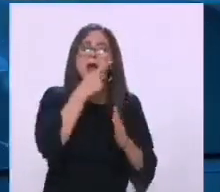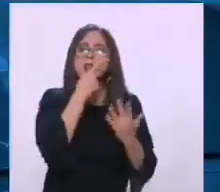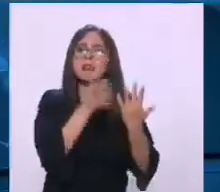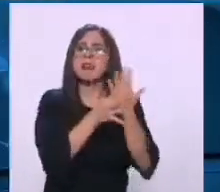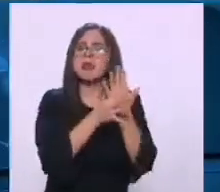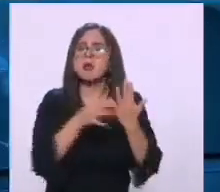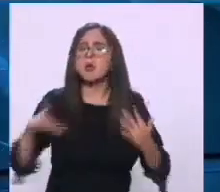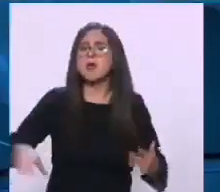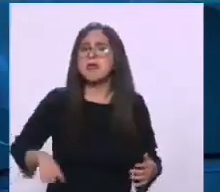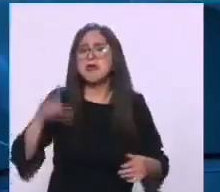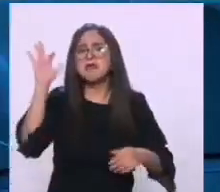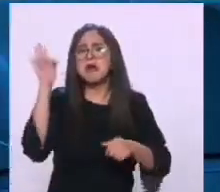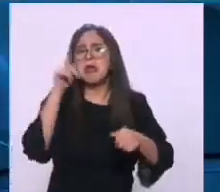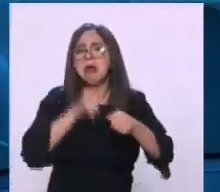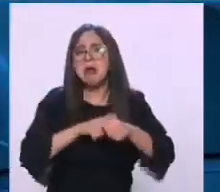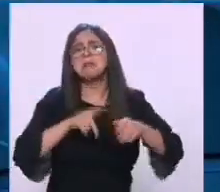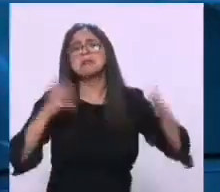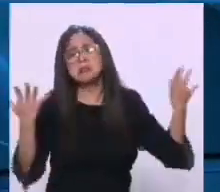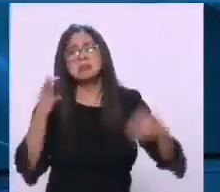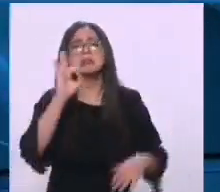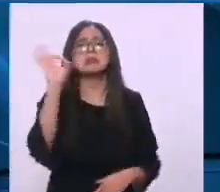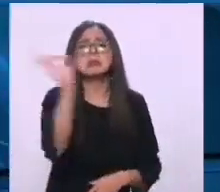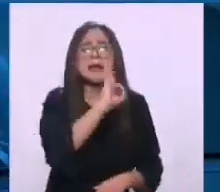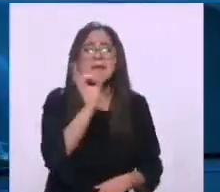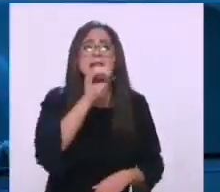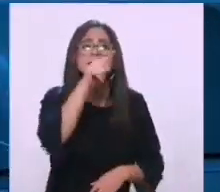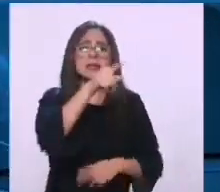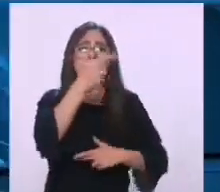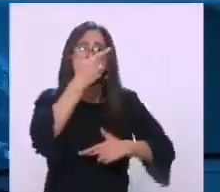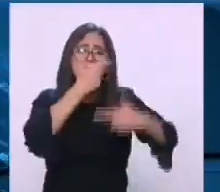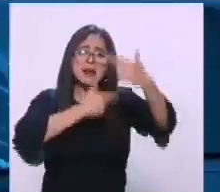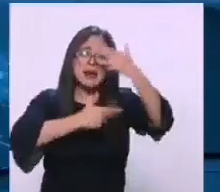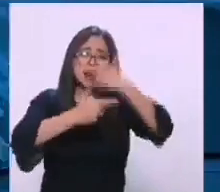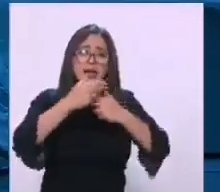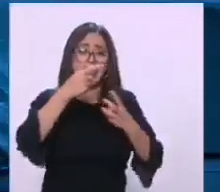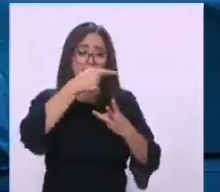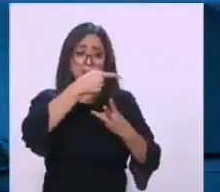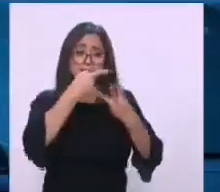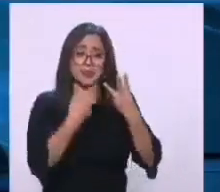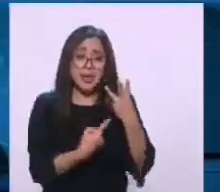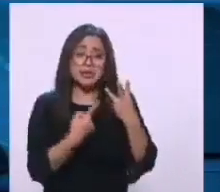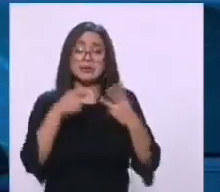federal, podríamos pensar que en el regreso estas 3 industrias a las que